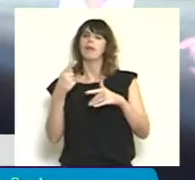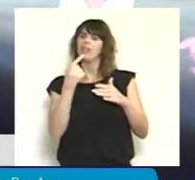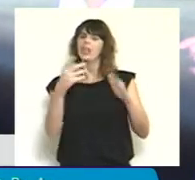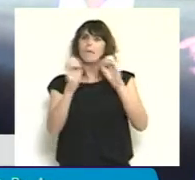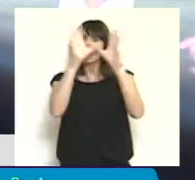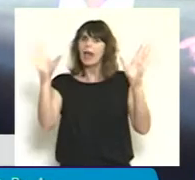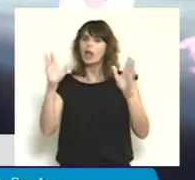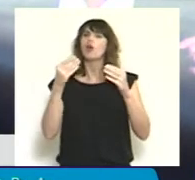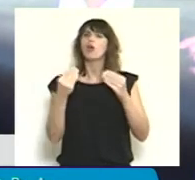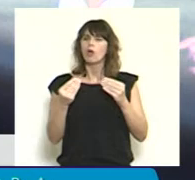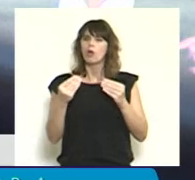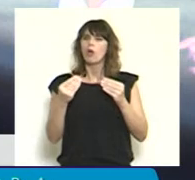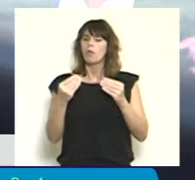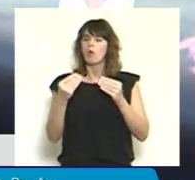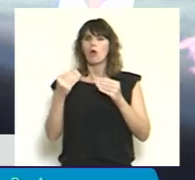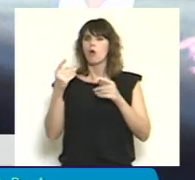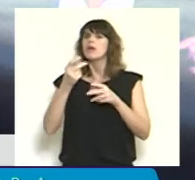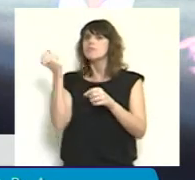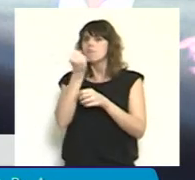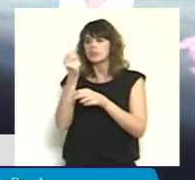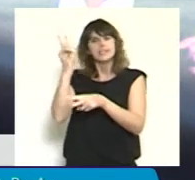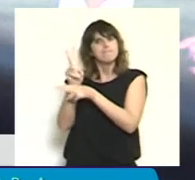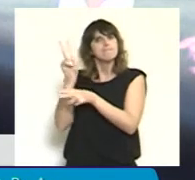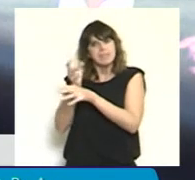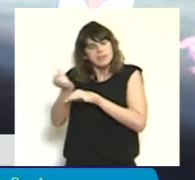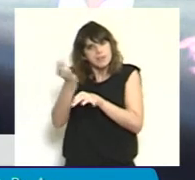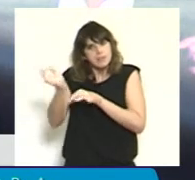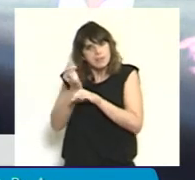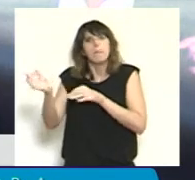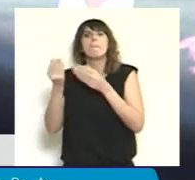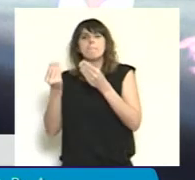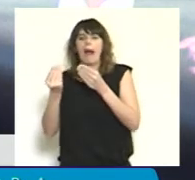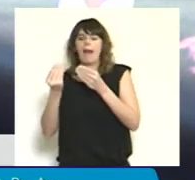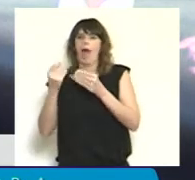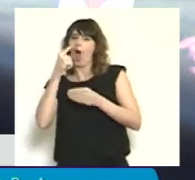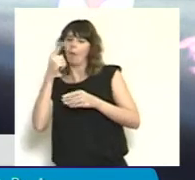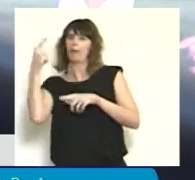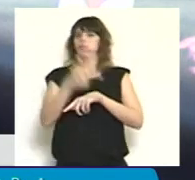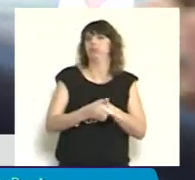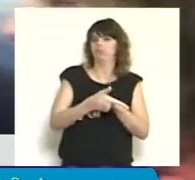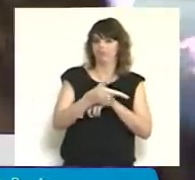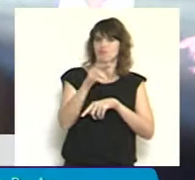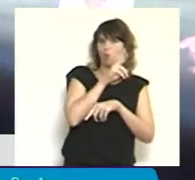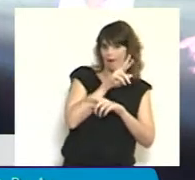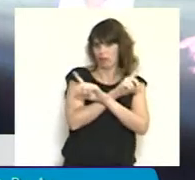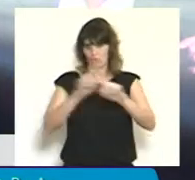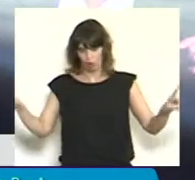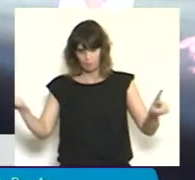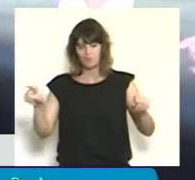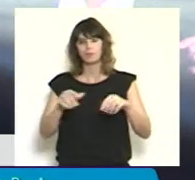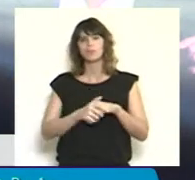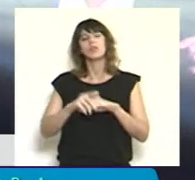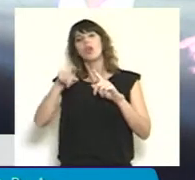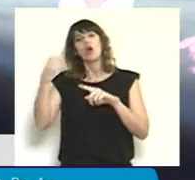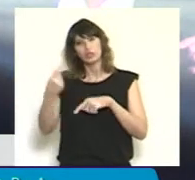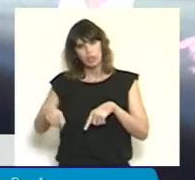mecanismos que contribuyan a la prevención de la violencia de género. Otras funciones y facultades igualmente